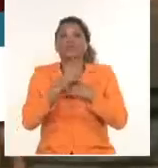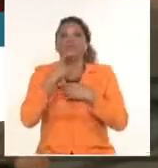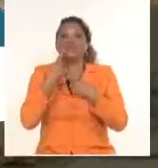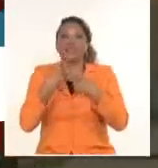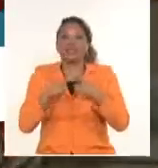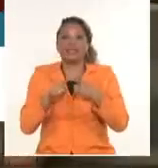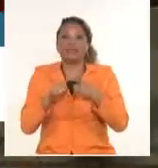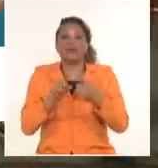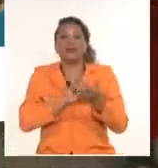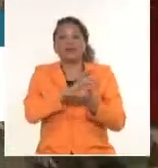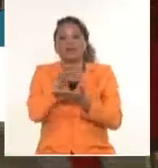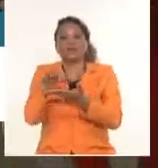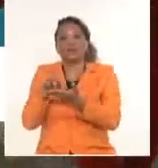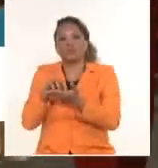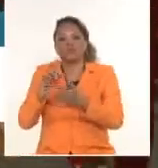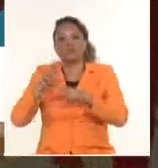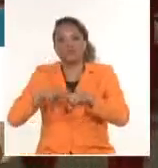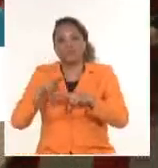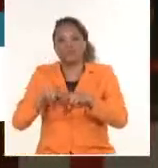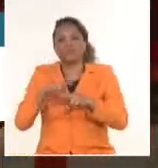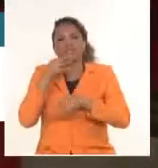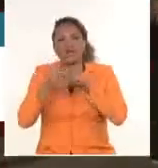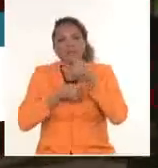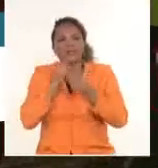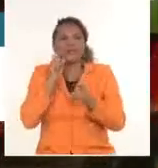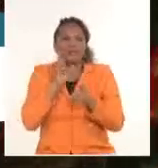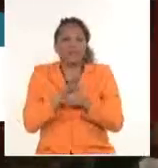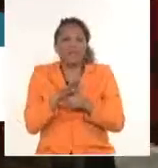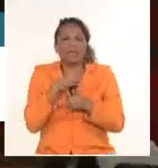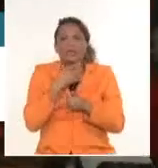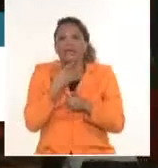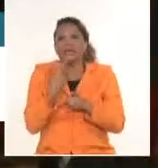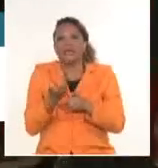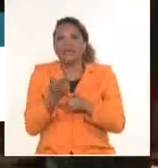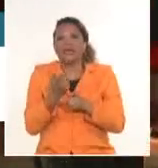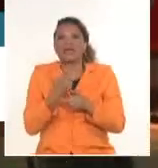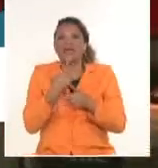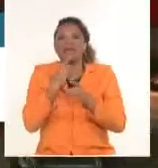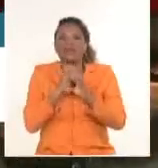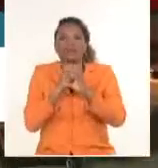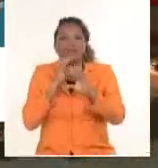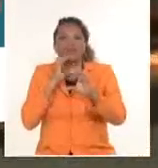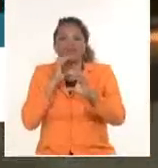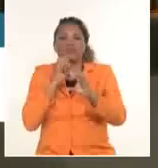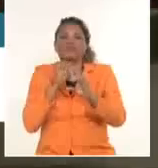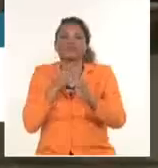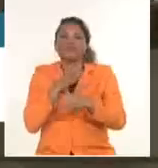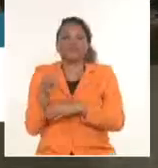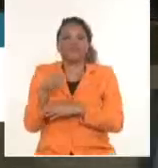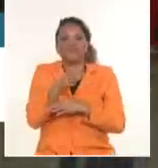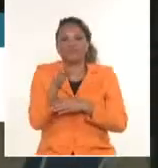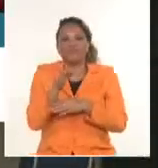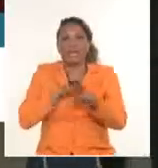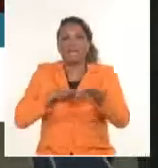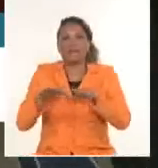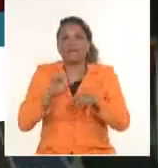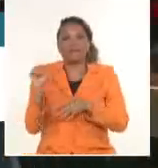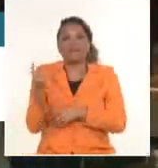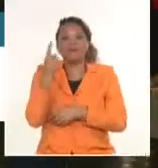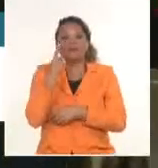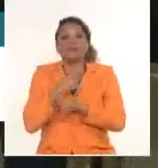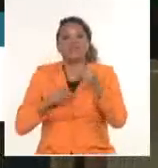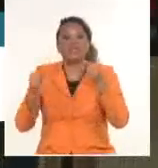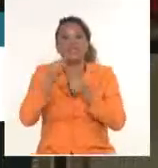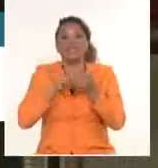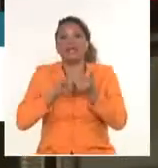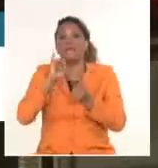cubana, porque de eso también estábamos hablando más temprano, ¿cierto? Cómo hay todo un agasajo preparado, claro, específicamente en la Piragua, pero supongo que